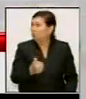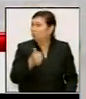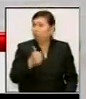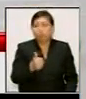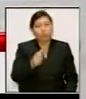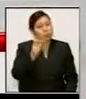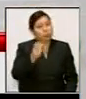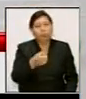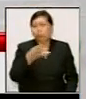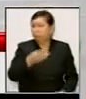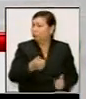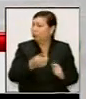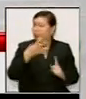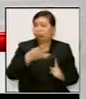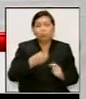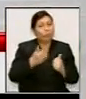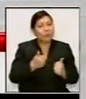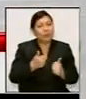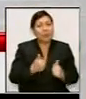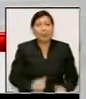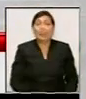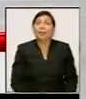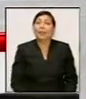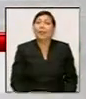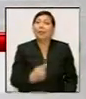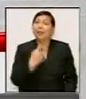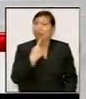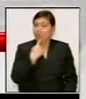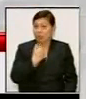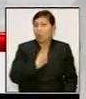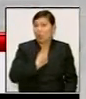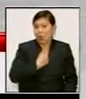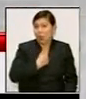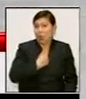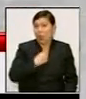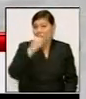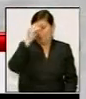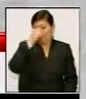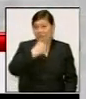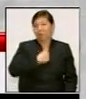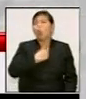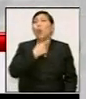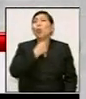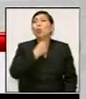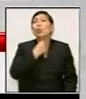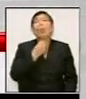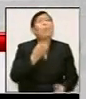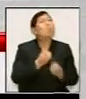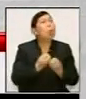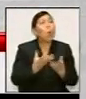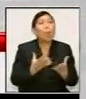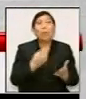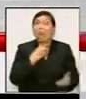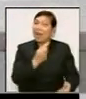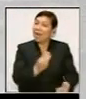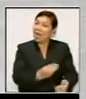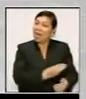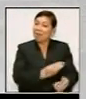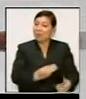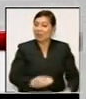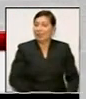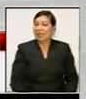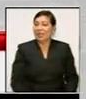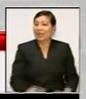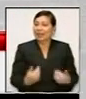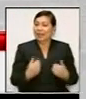excelente persona. Me van a permitir que diga a título personal que además le gustaba mucho la música y que tuve la